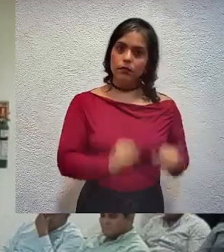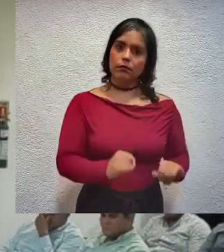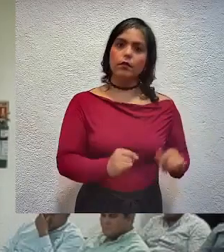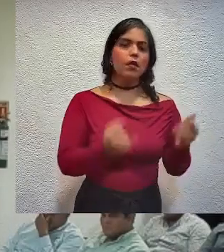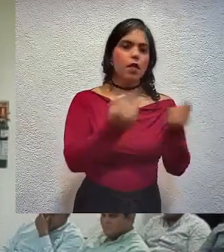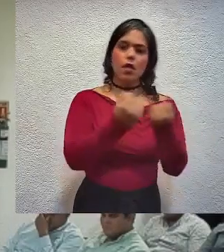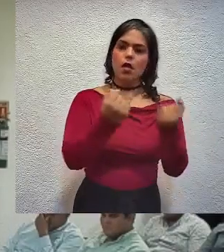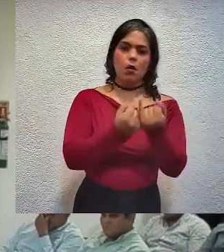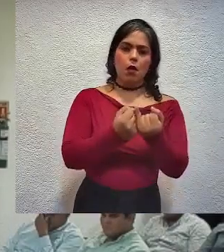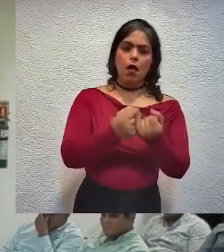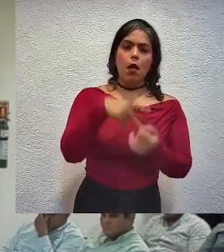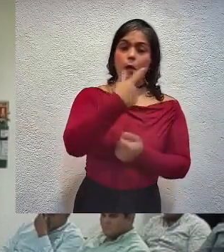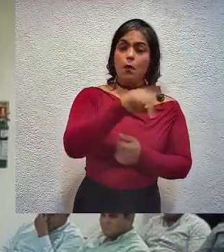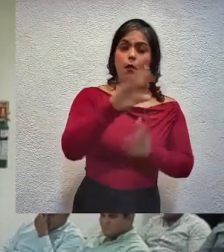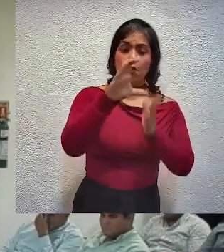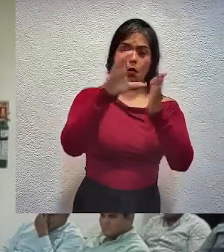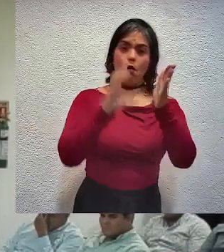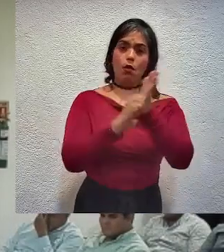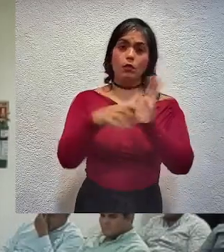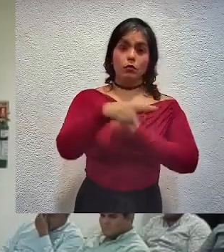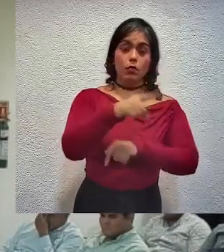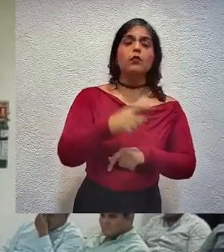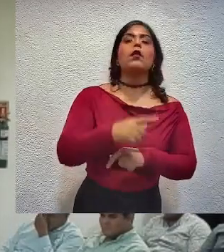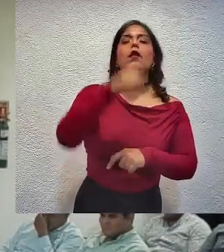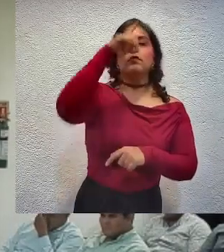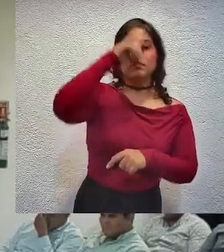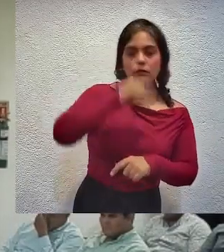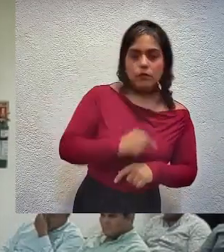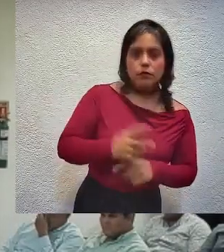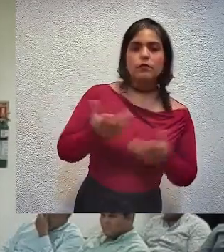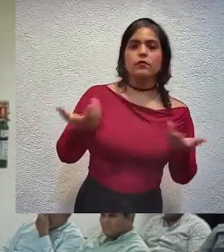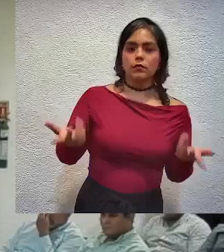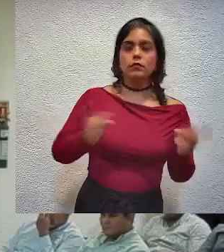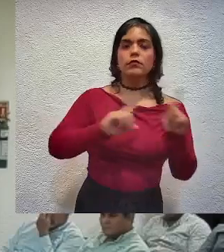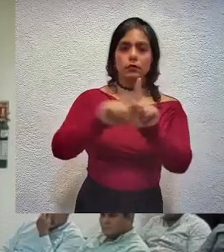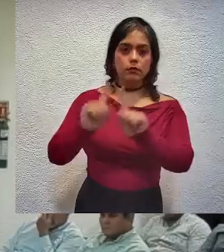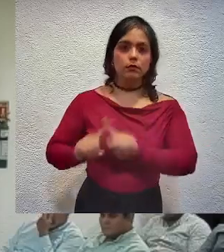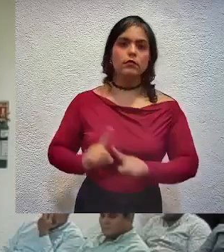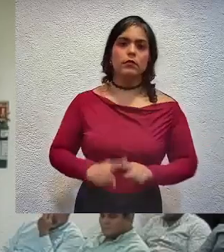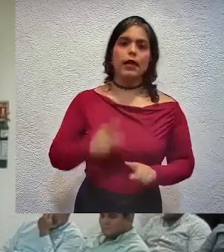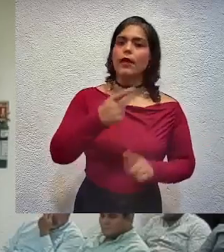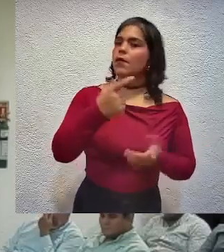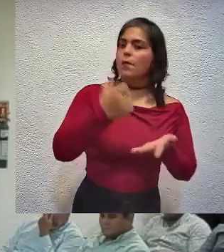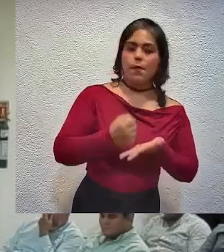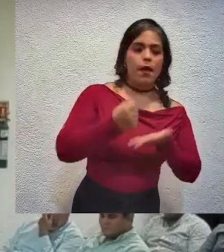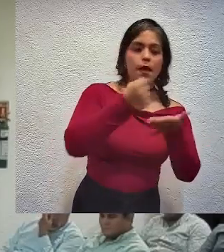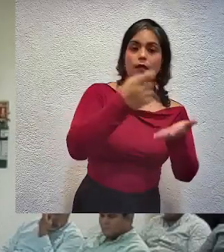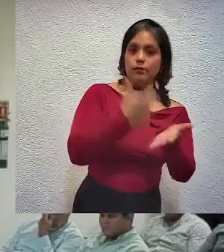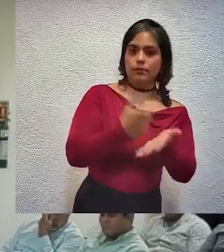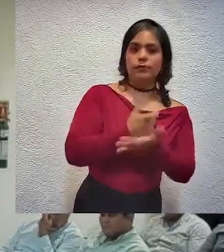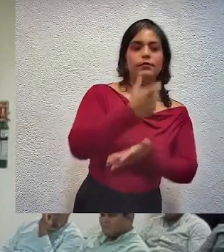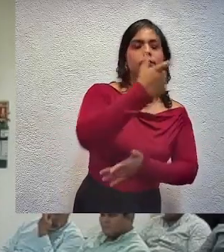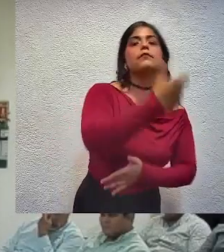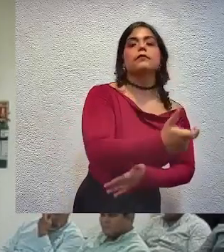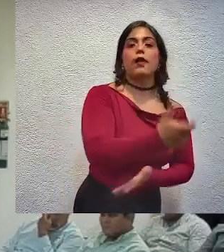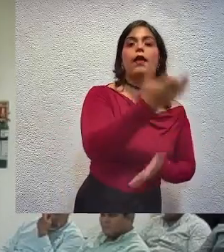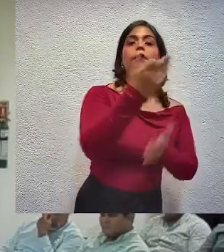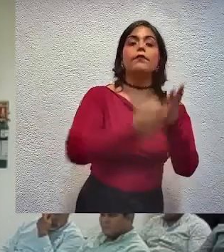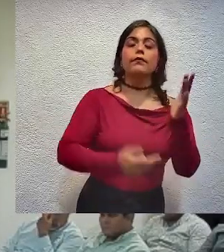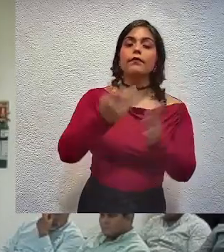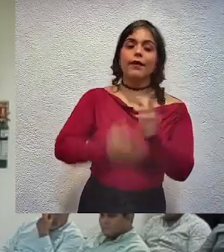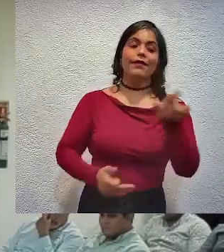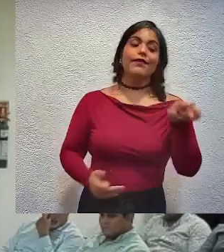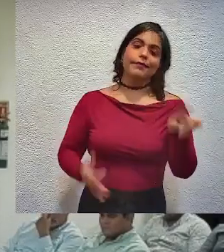las garantías constitucionales de intangibilidad e irrenunciabilidad salarial, la cual se acentúa, según el